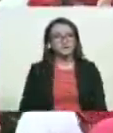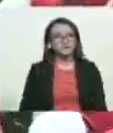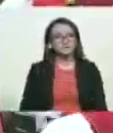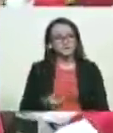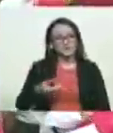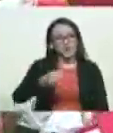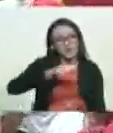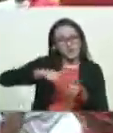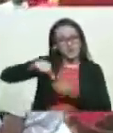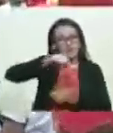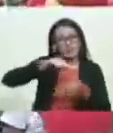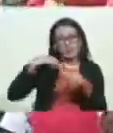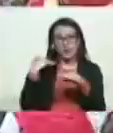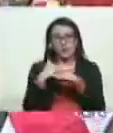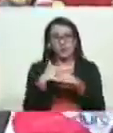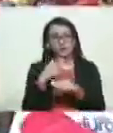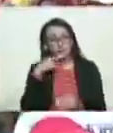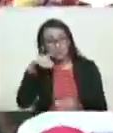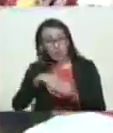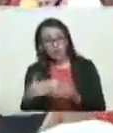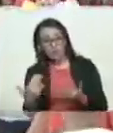te enciende me dan